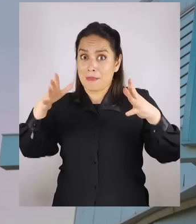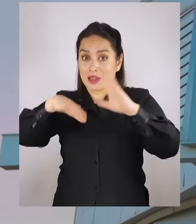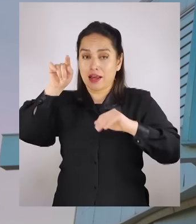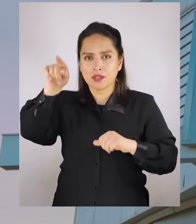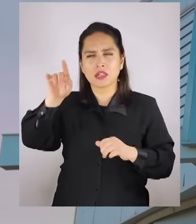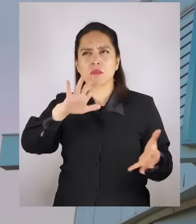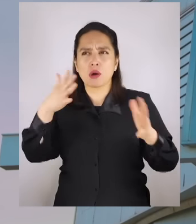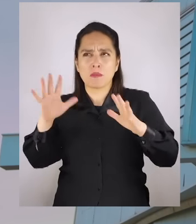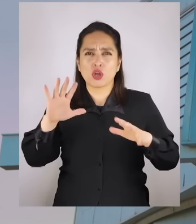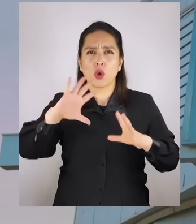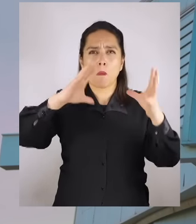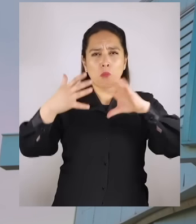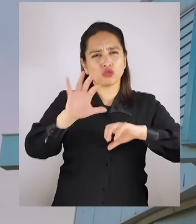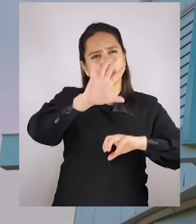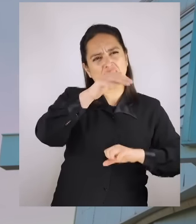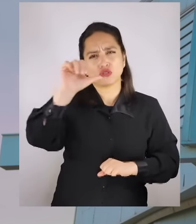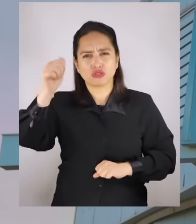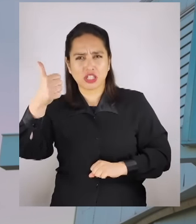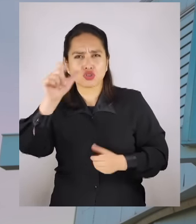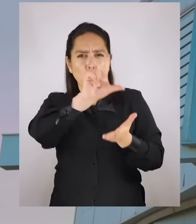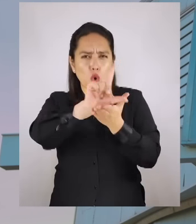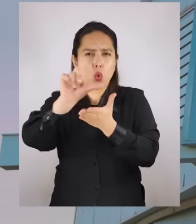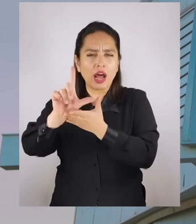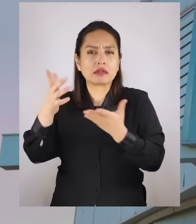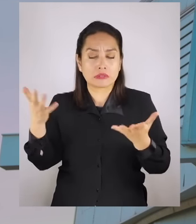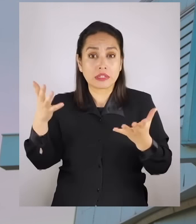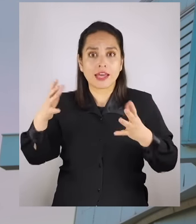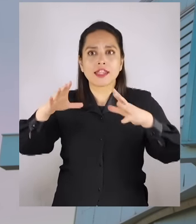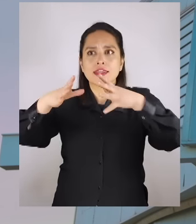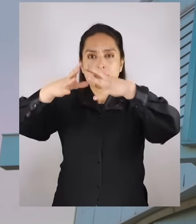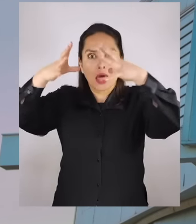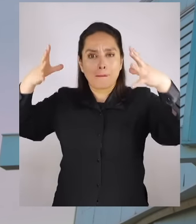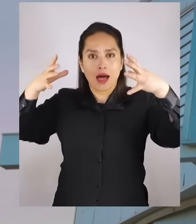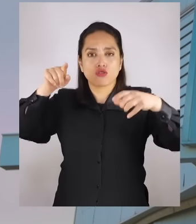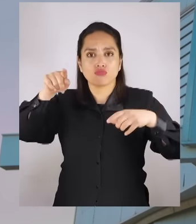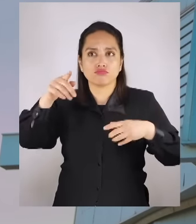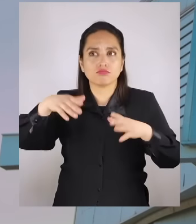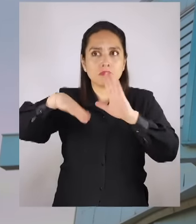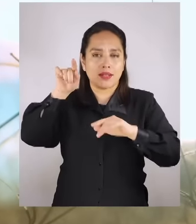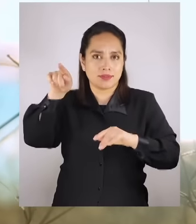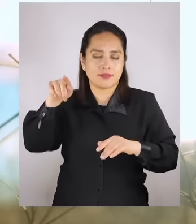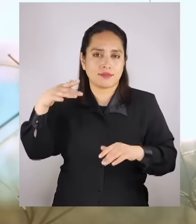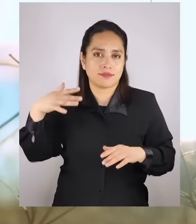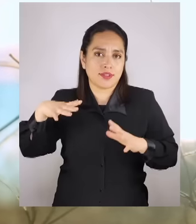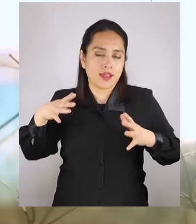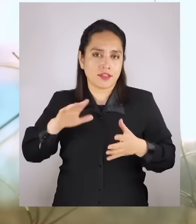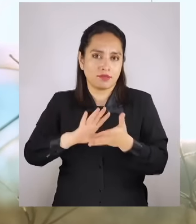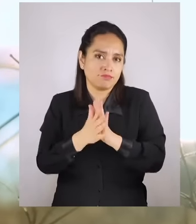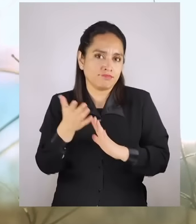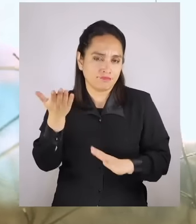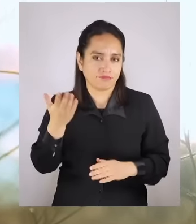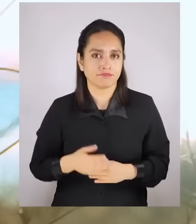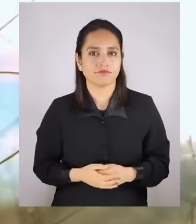diría, entre el quinto y el sexto del mundo en tamaño.